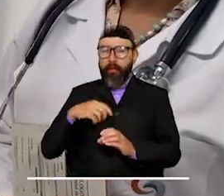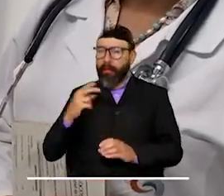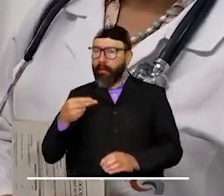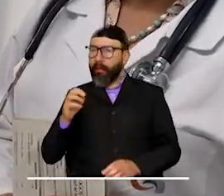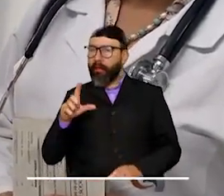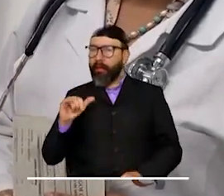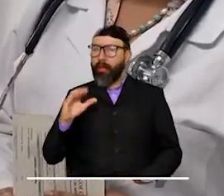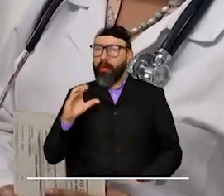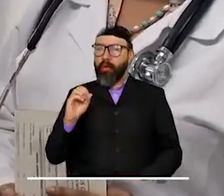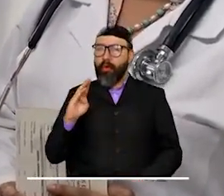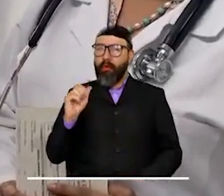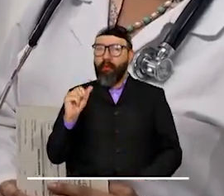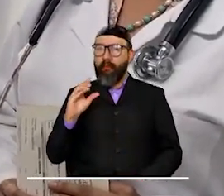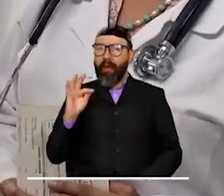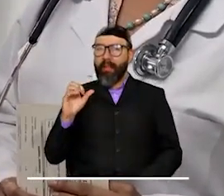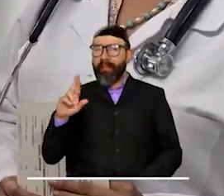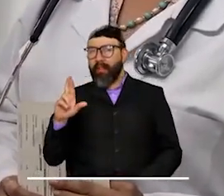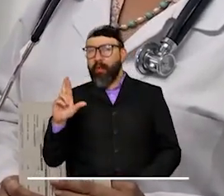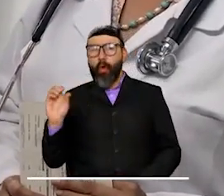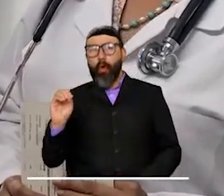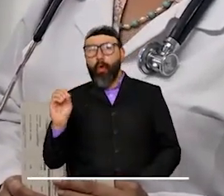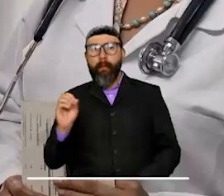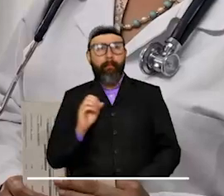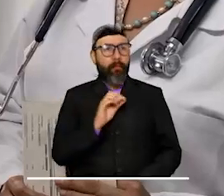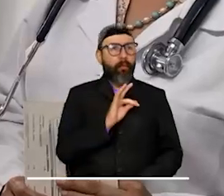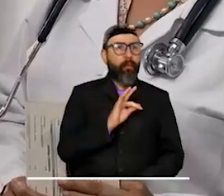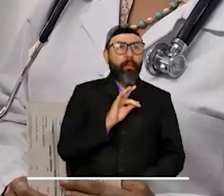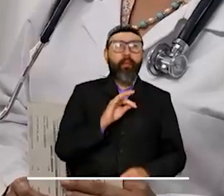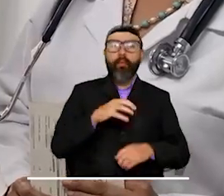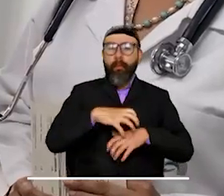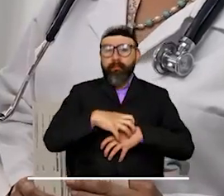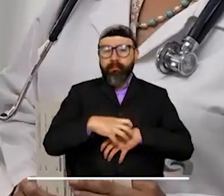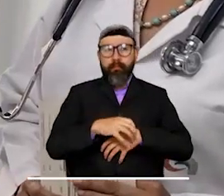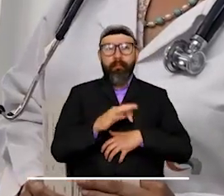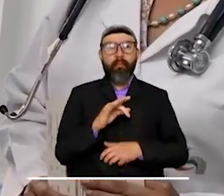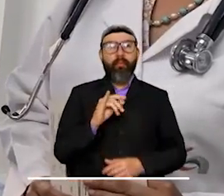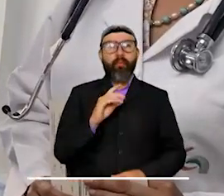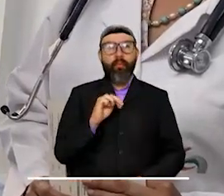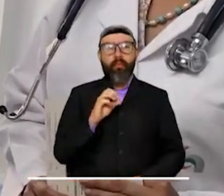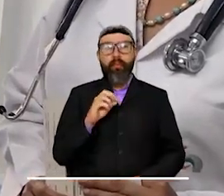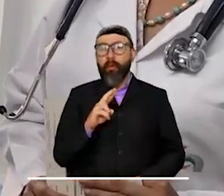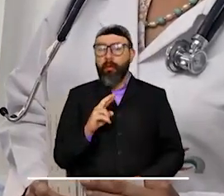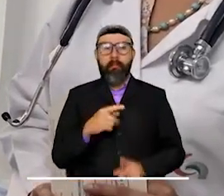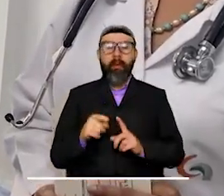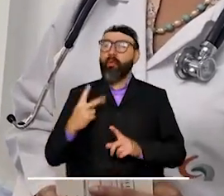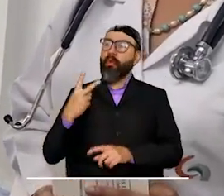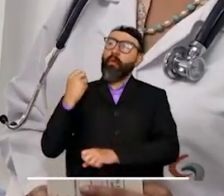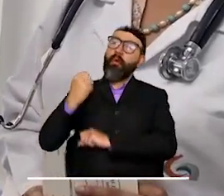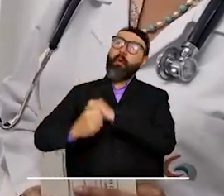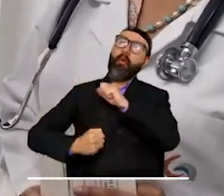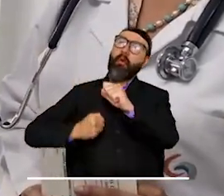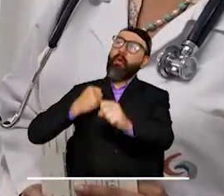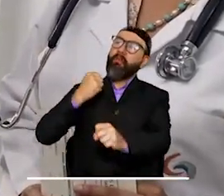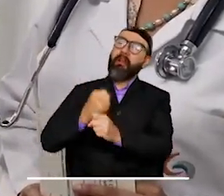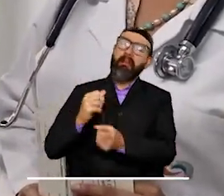tumor? Pero le dejaron coger ventaja 2 años. ¿Descuido de él? No.